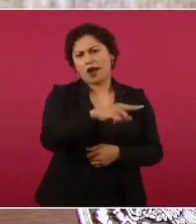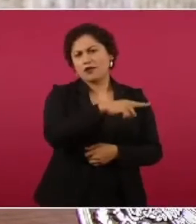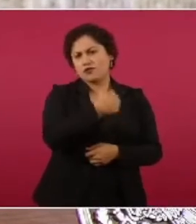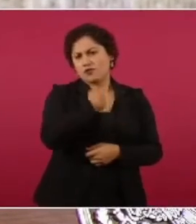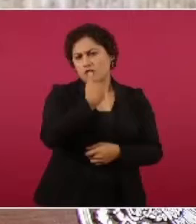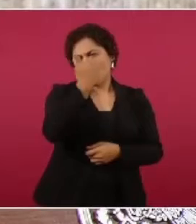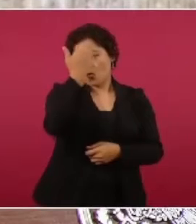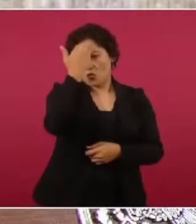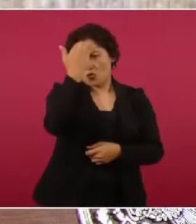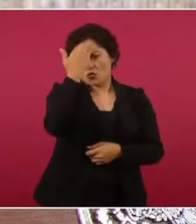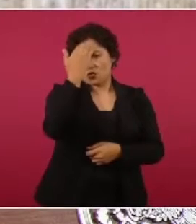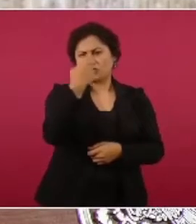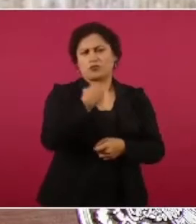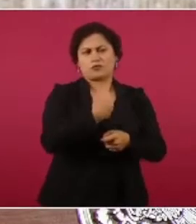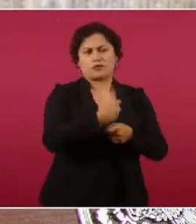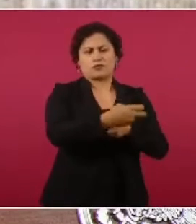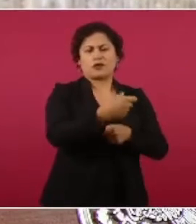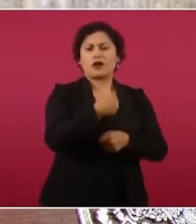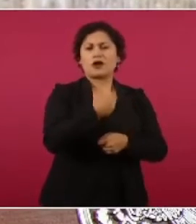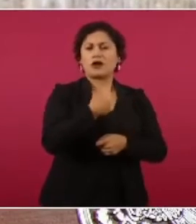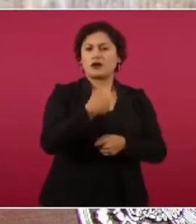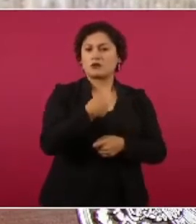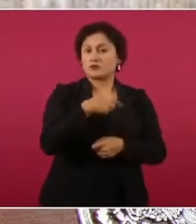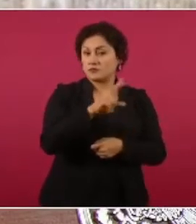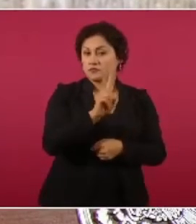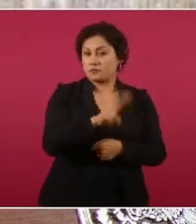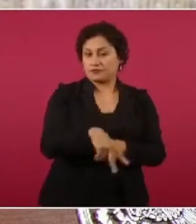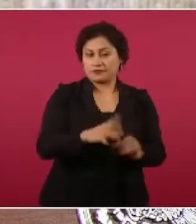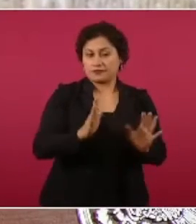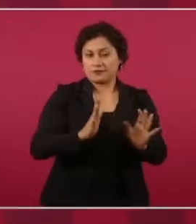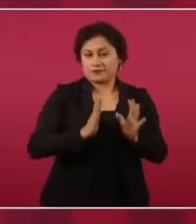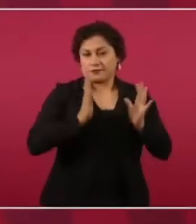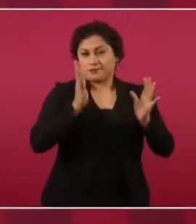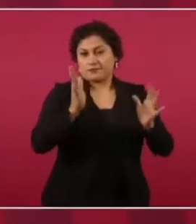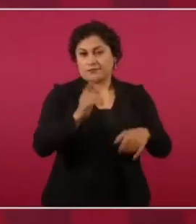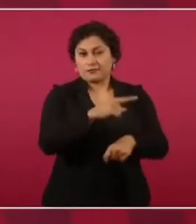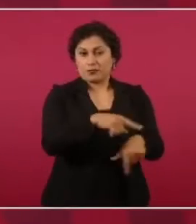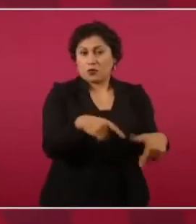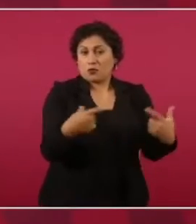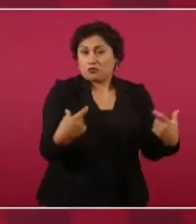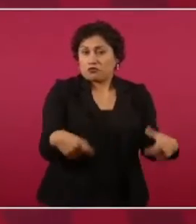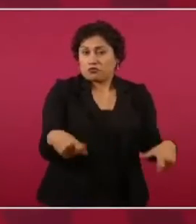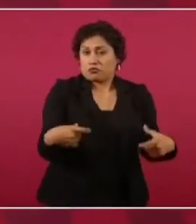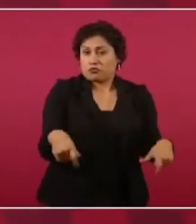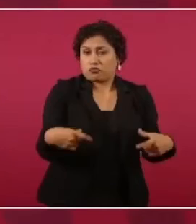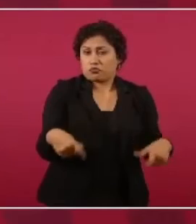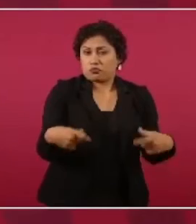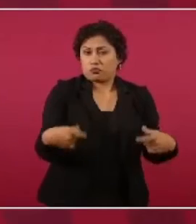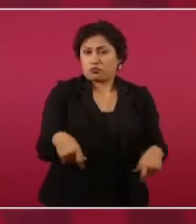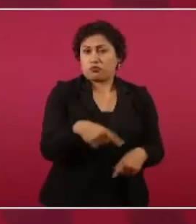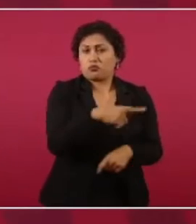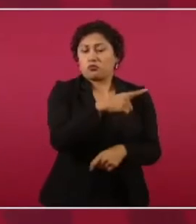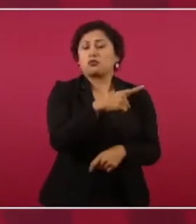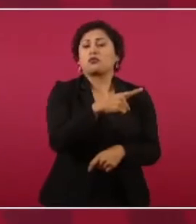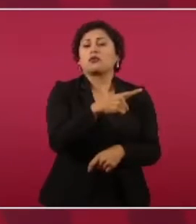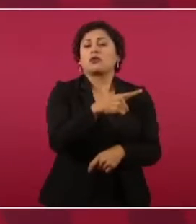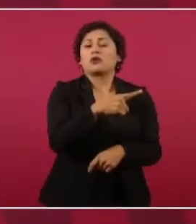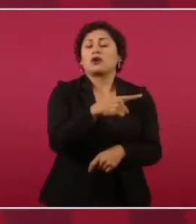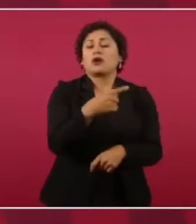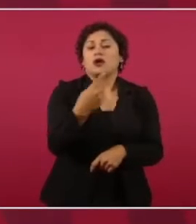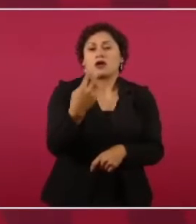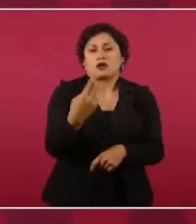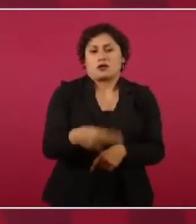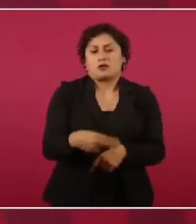Le llamó mucho la atención porque muy rico, el señor Bloomberg.